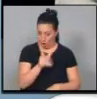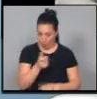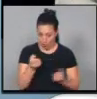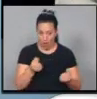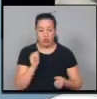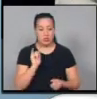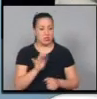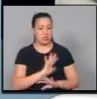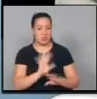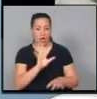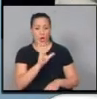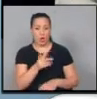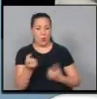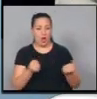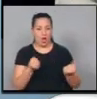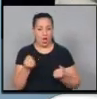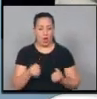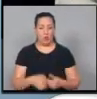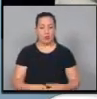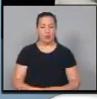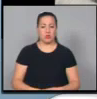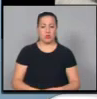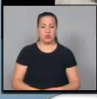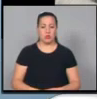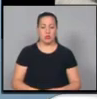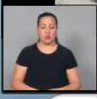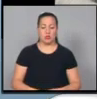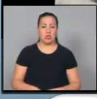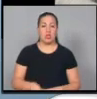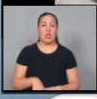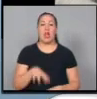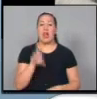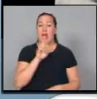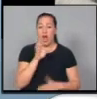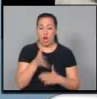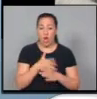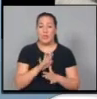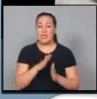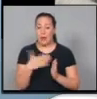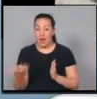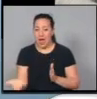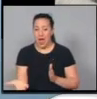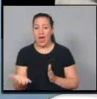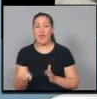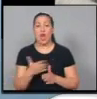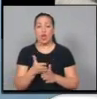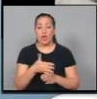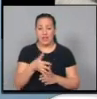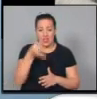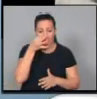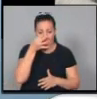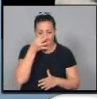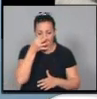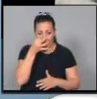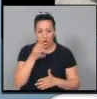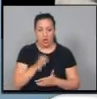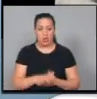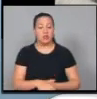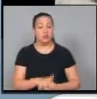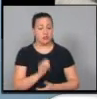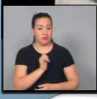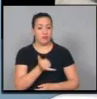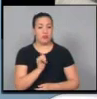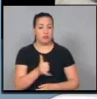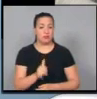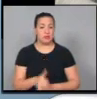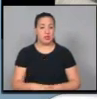el auto, exactamente. Ella estaba al lado, la novia estaba como testigo de todo lo que estaba pasando. Exacto, sí,